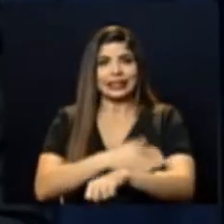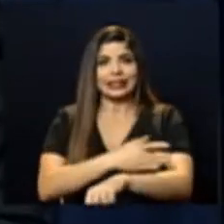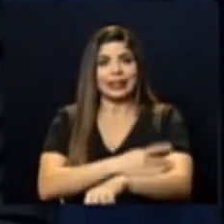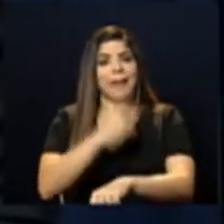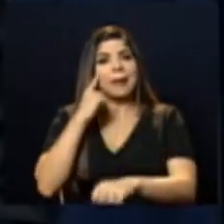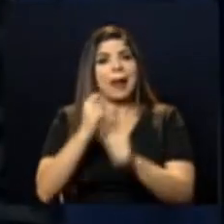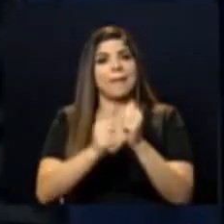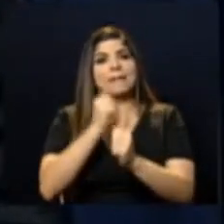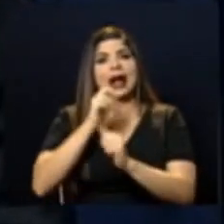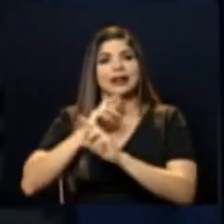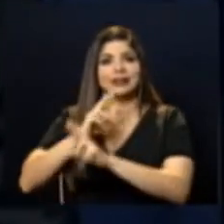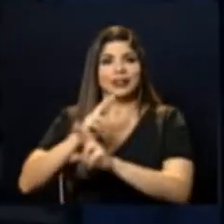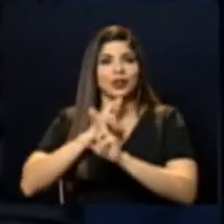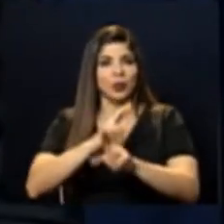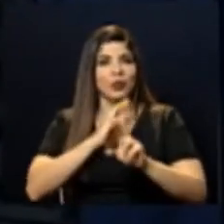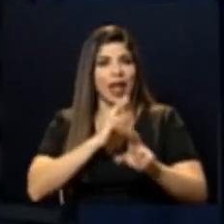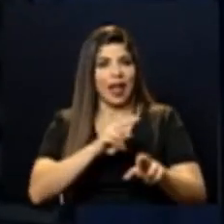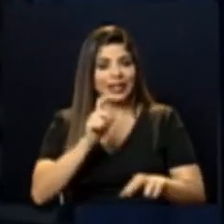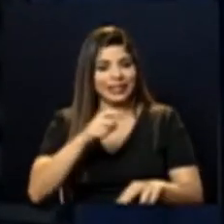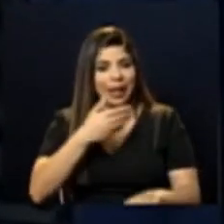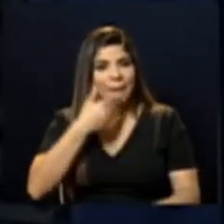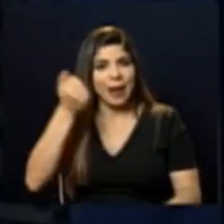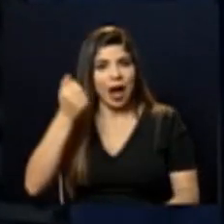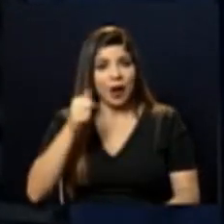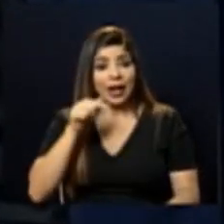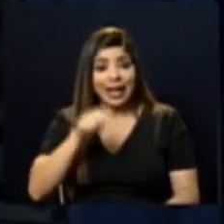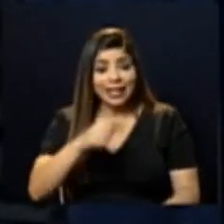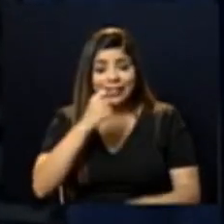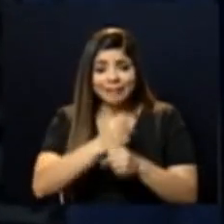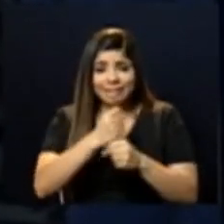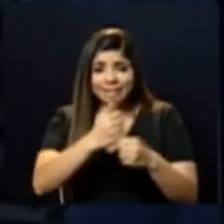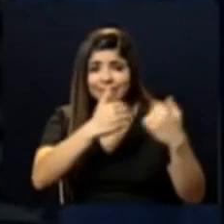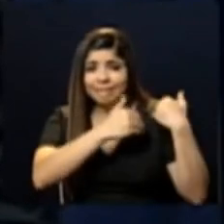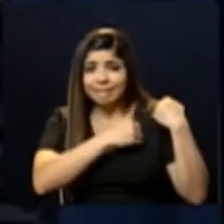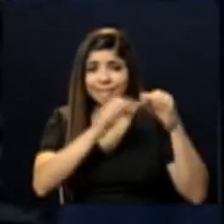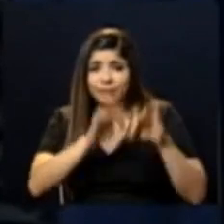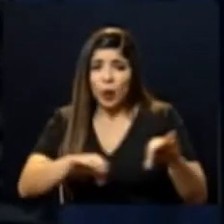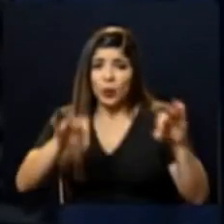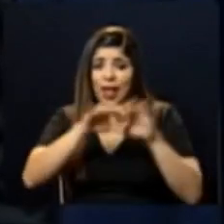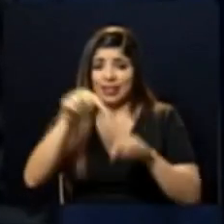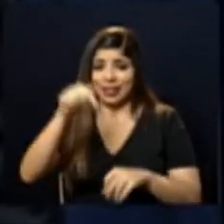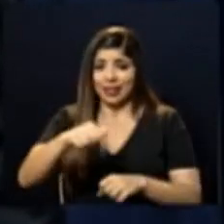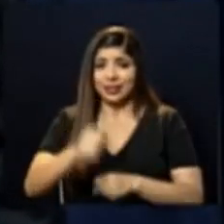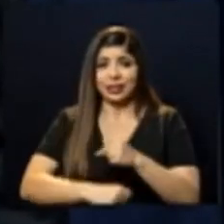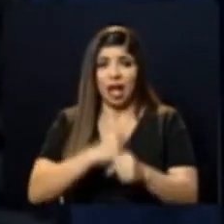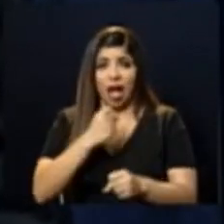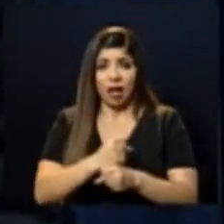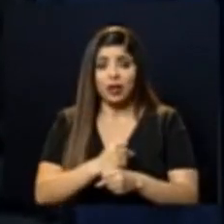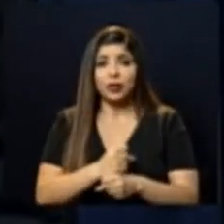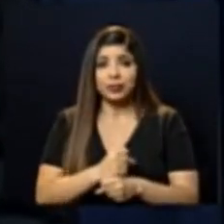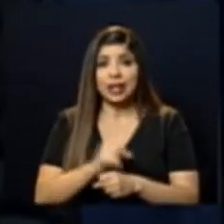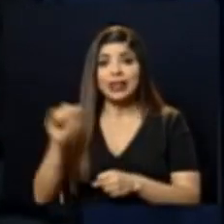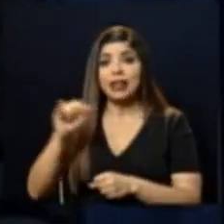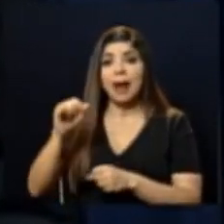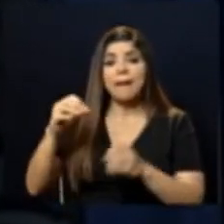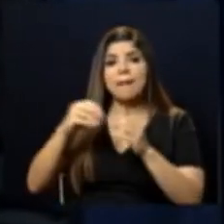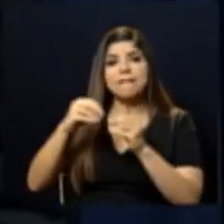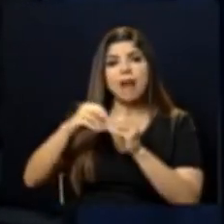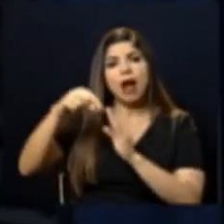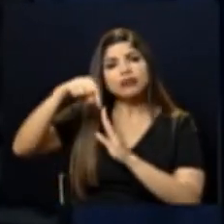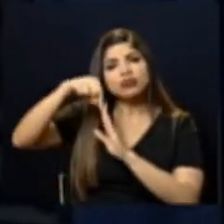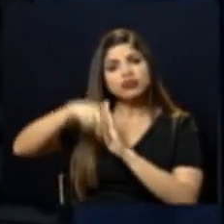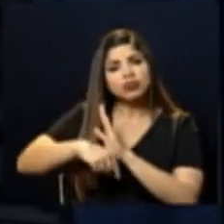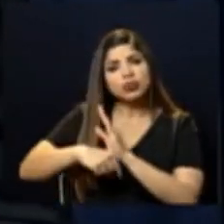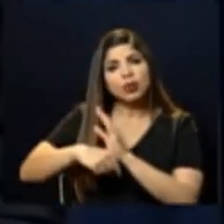mayores resultados. Esa será tarea primordial este año, como la profundización